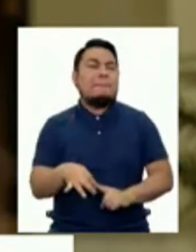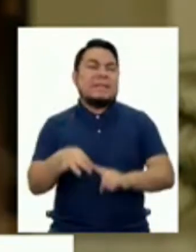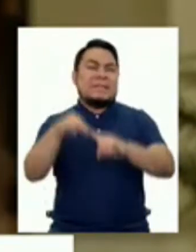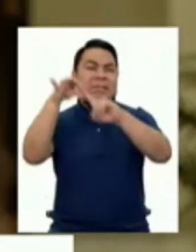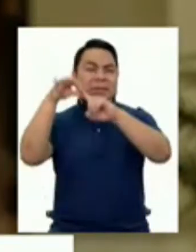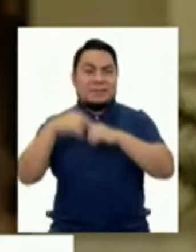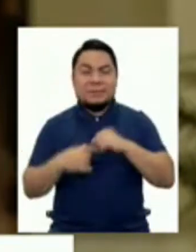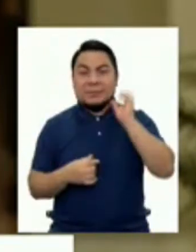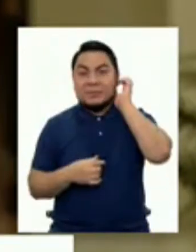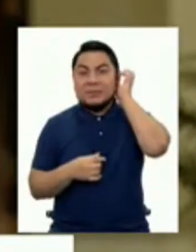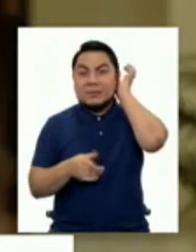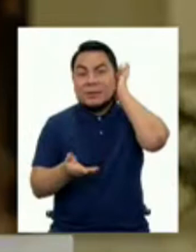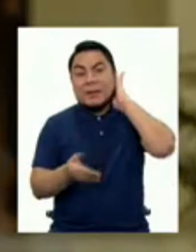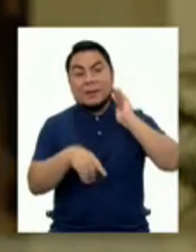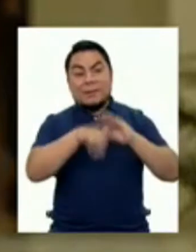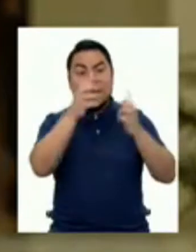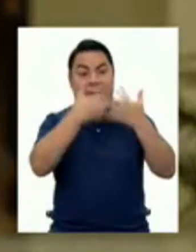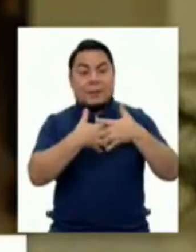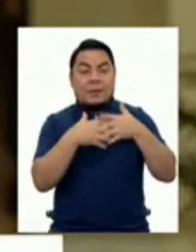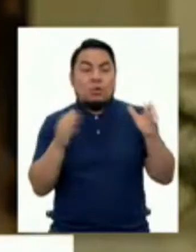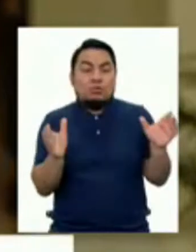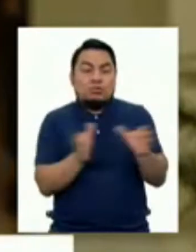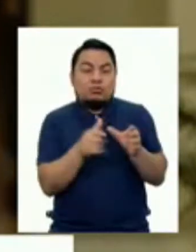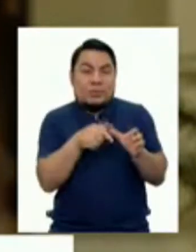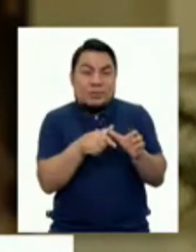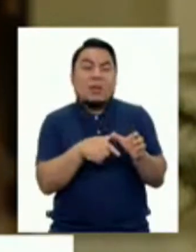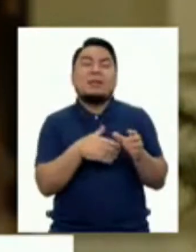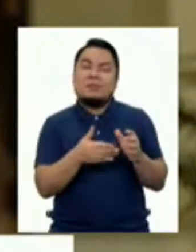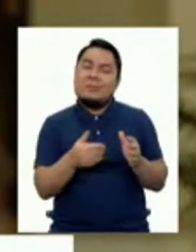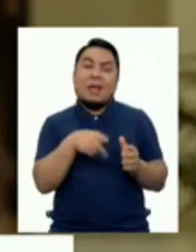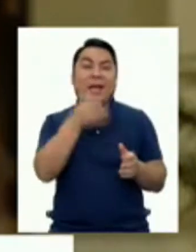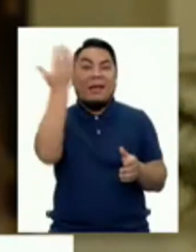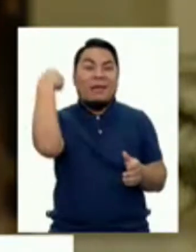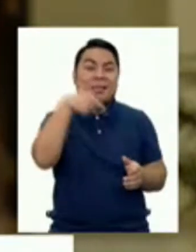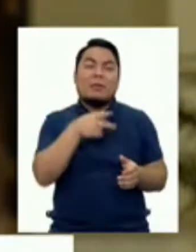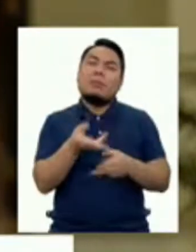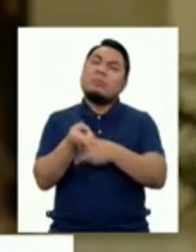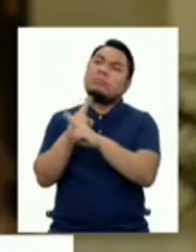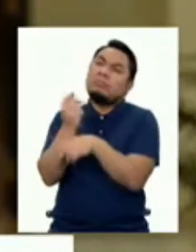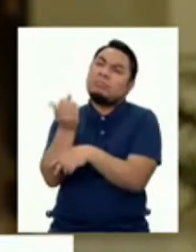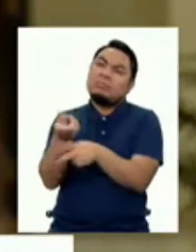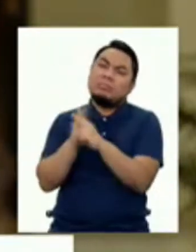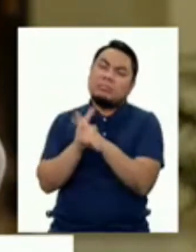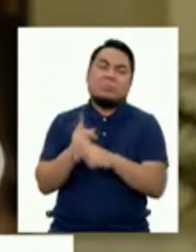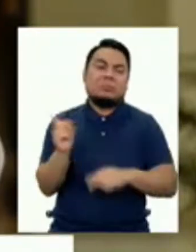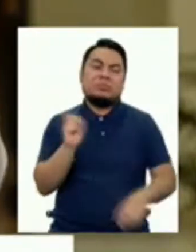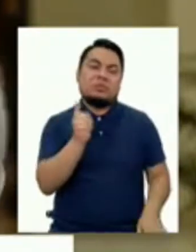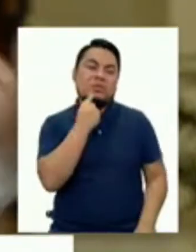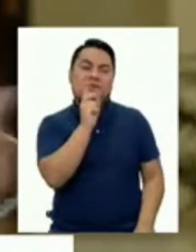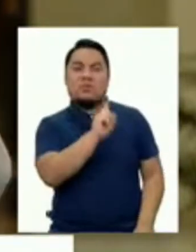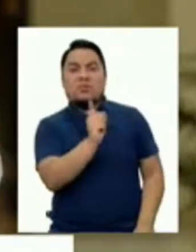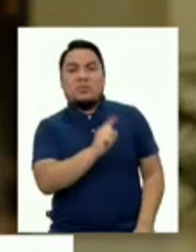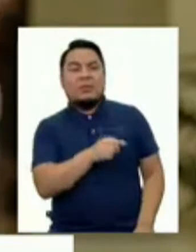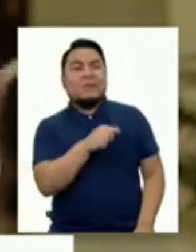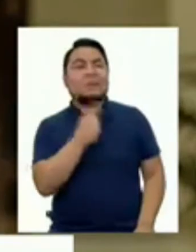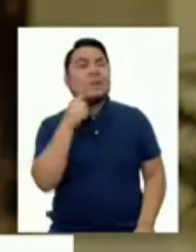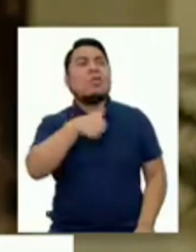son las microempresas, que antes para acceder a un crédito tenía que ir a financieras donde les cobraban